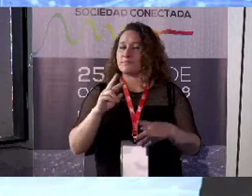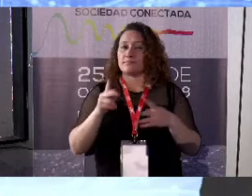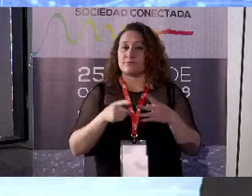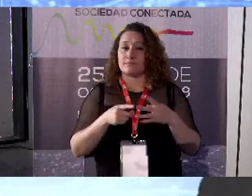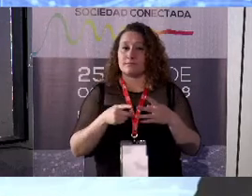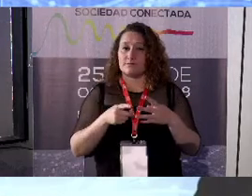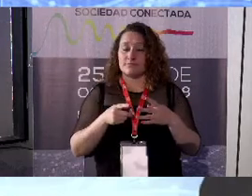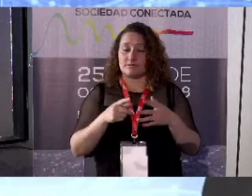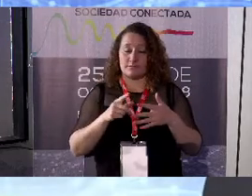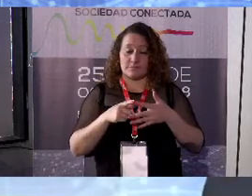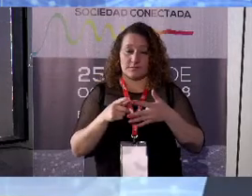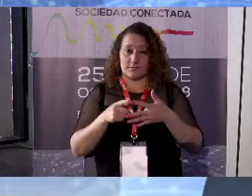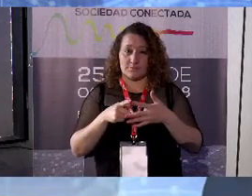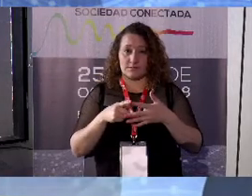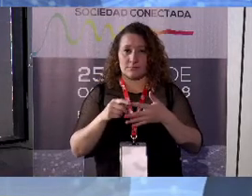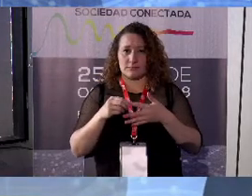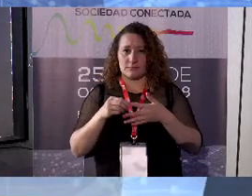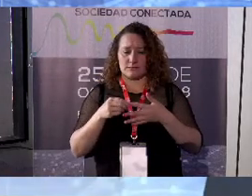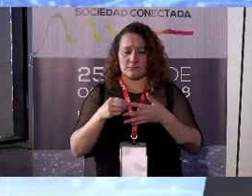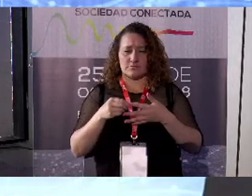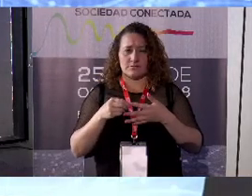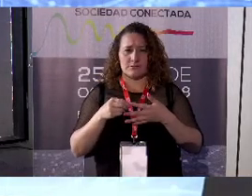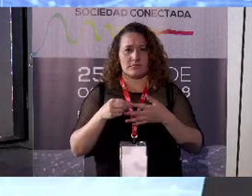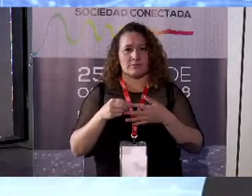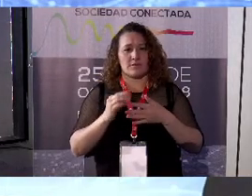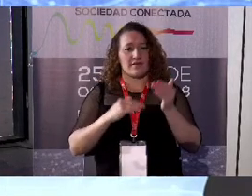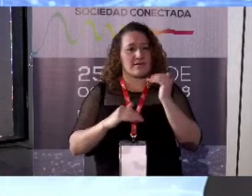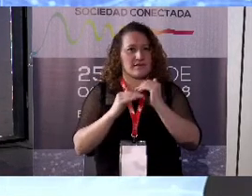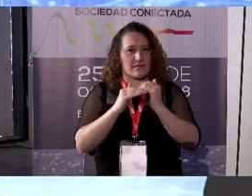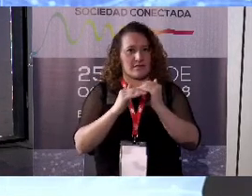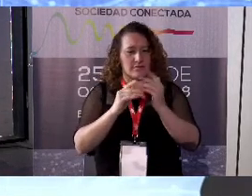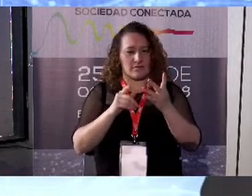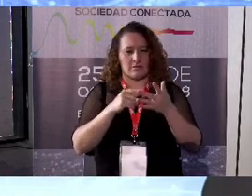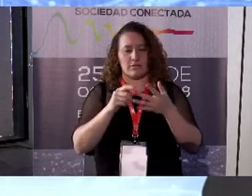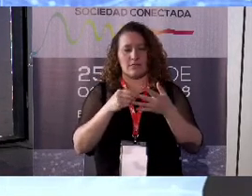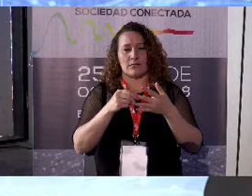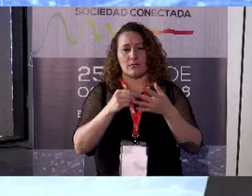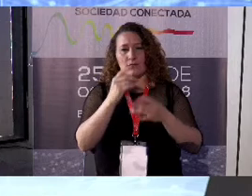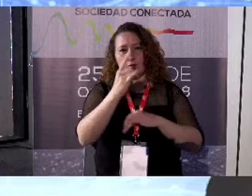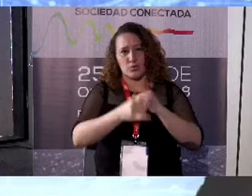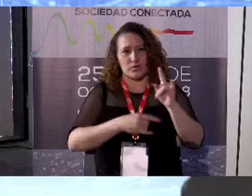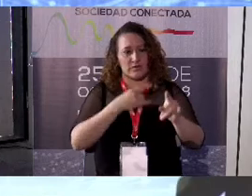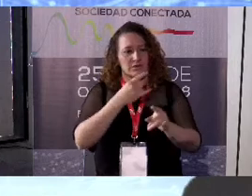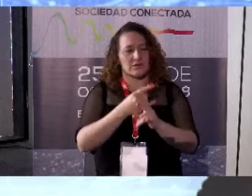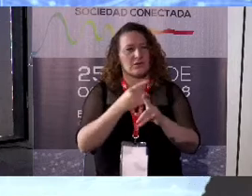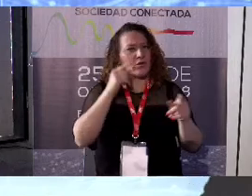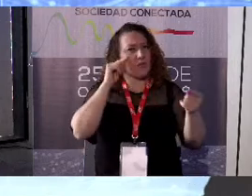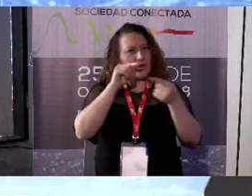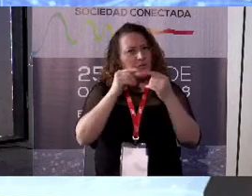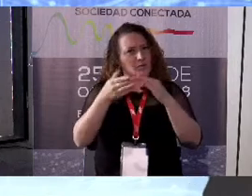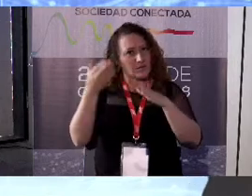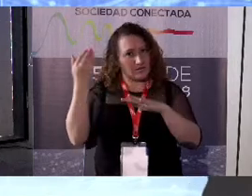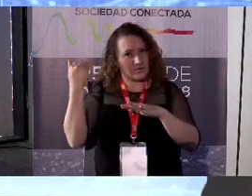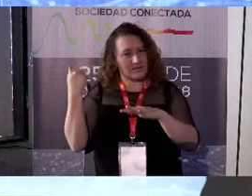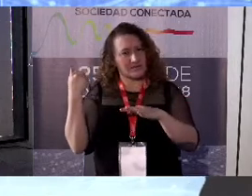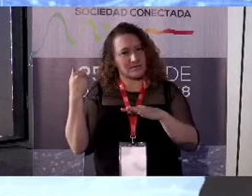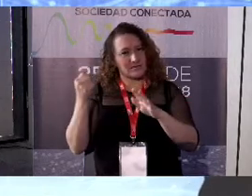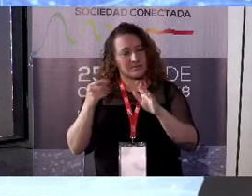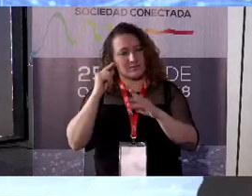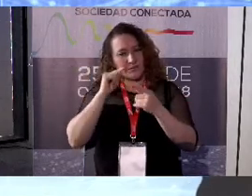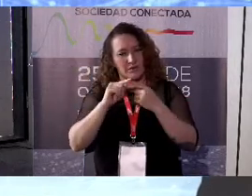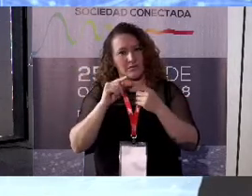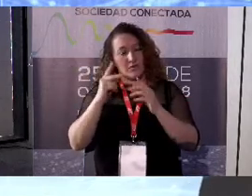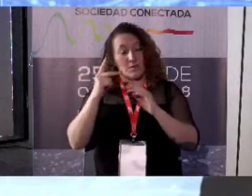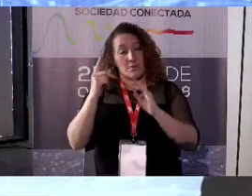Otro aspecto que también fue introducido en los ods la universalidad los objetivos anteriores los objetivos de desarrollo del